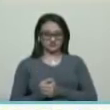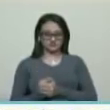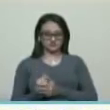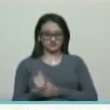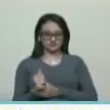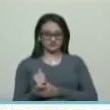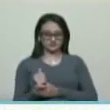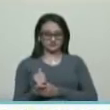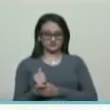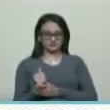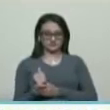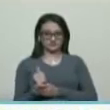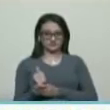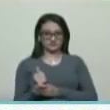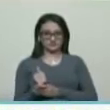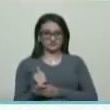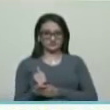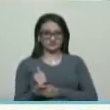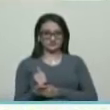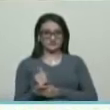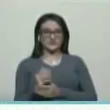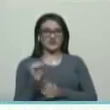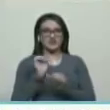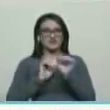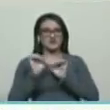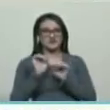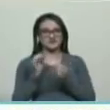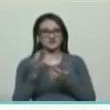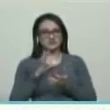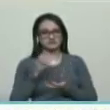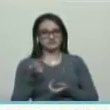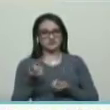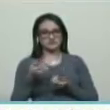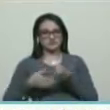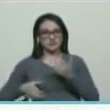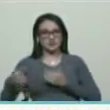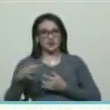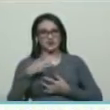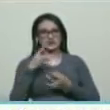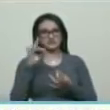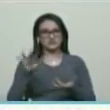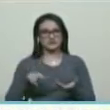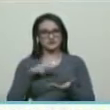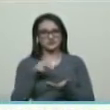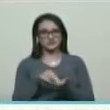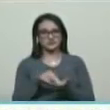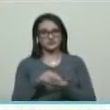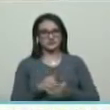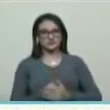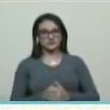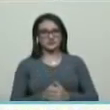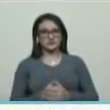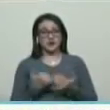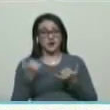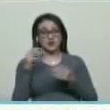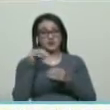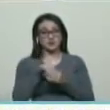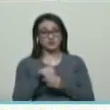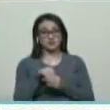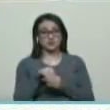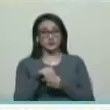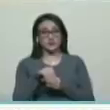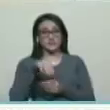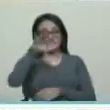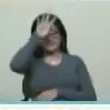la defensa sagrada de nuestros recursos y de los intereses nacionales. Y ahora, con la inclusión de la